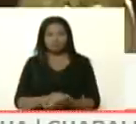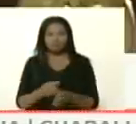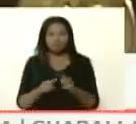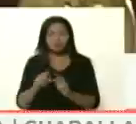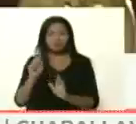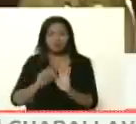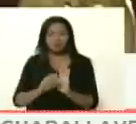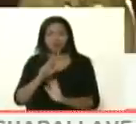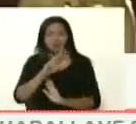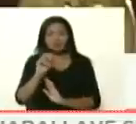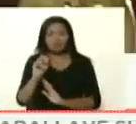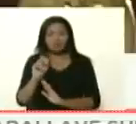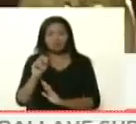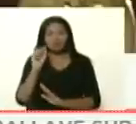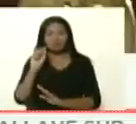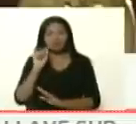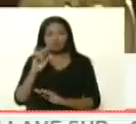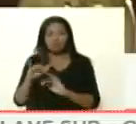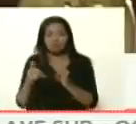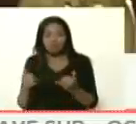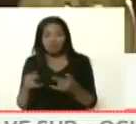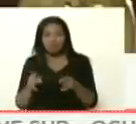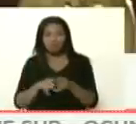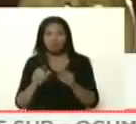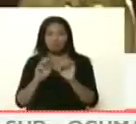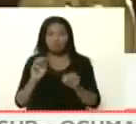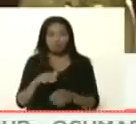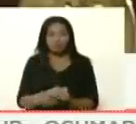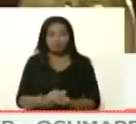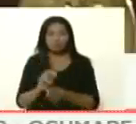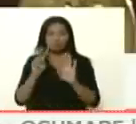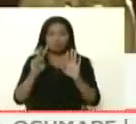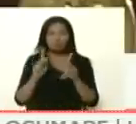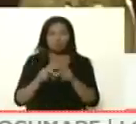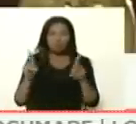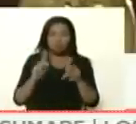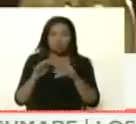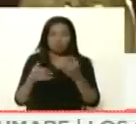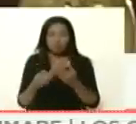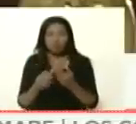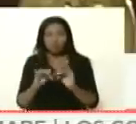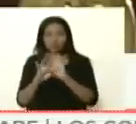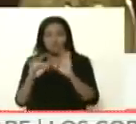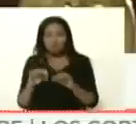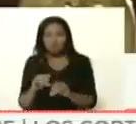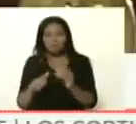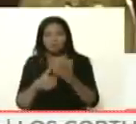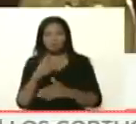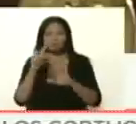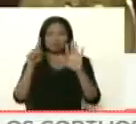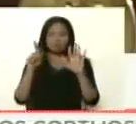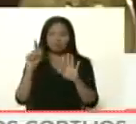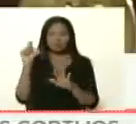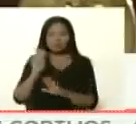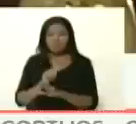en menos de 30 días. Hicimos la rehabilitación de 7 kilómetros, un trabajo que estaba previsto para más de 6 meses, con una contratación de $15 millones, y lo